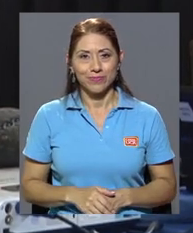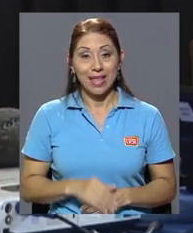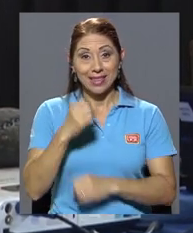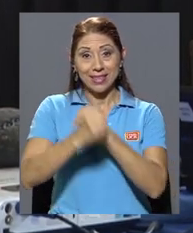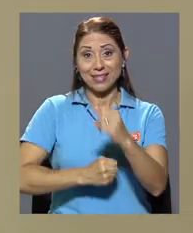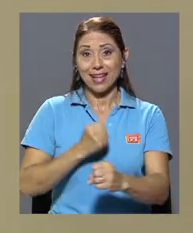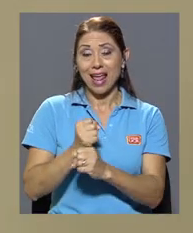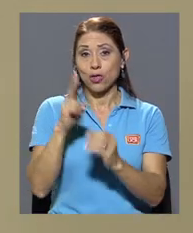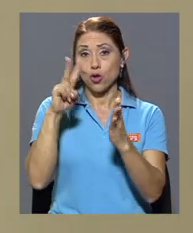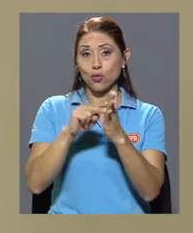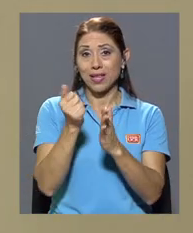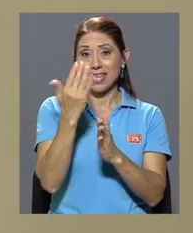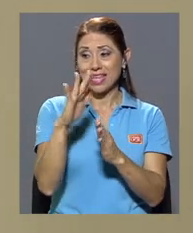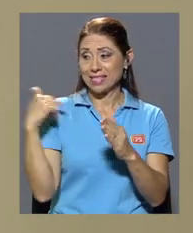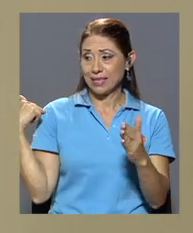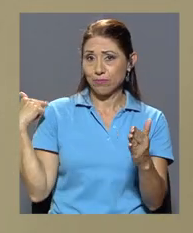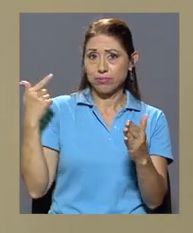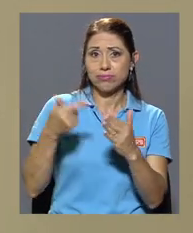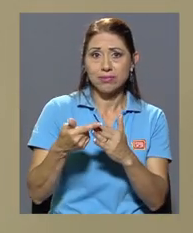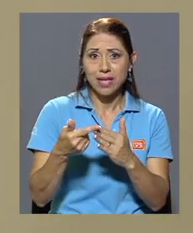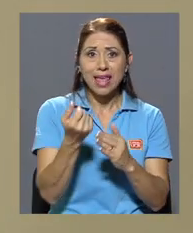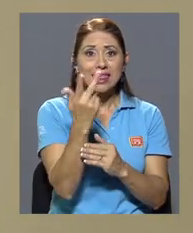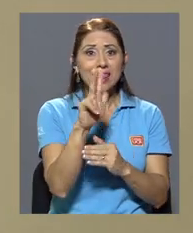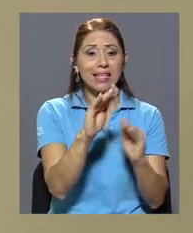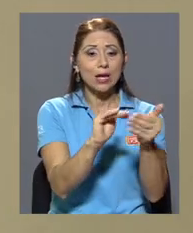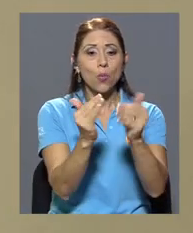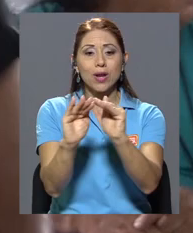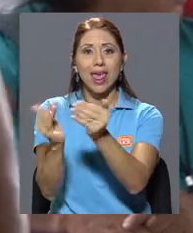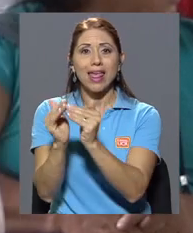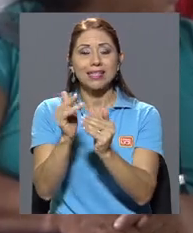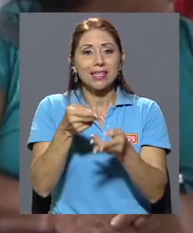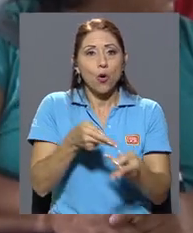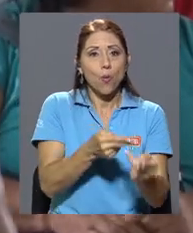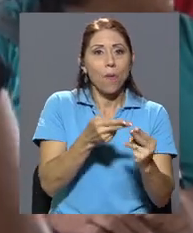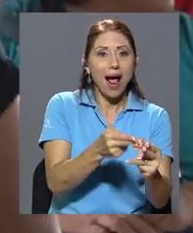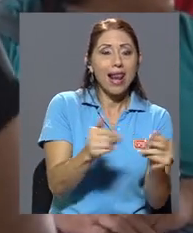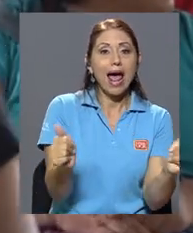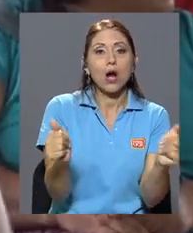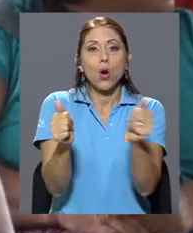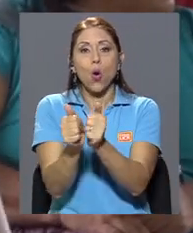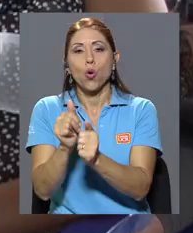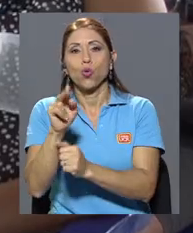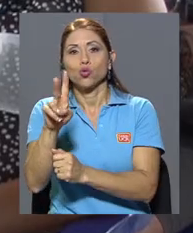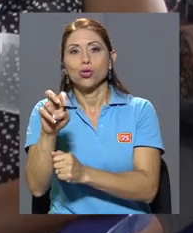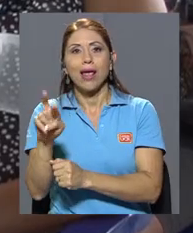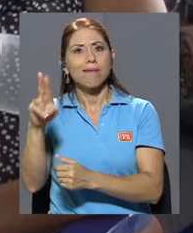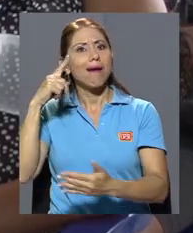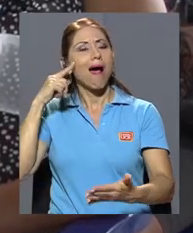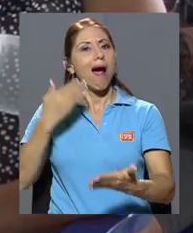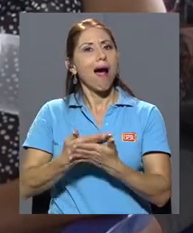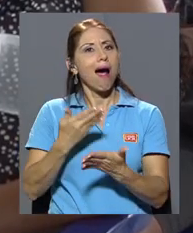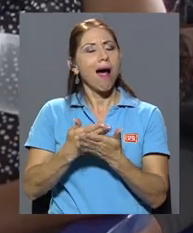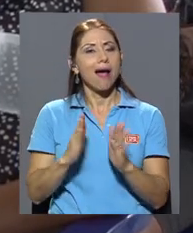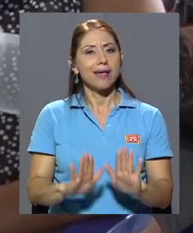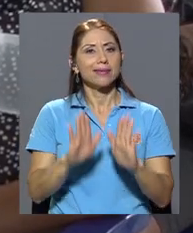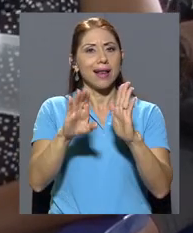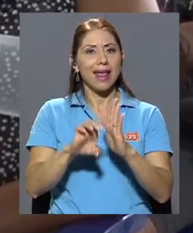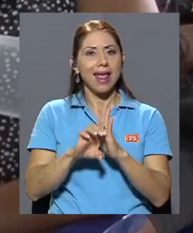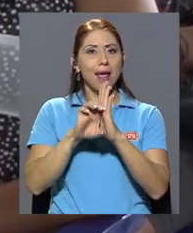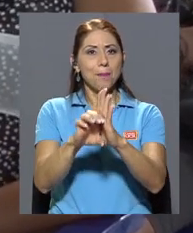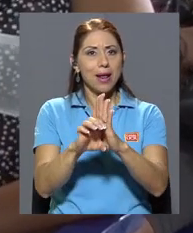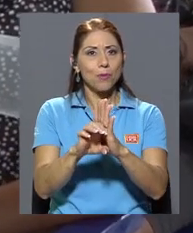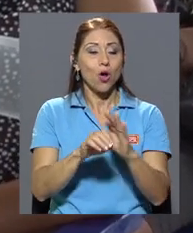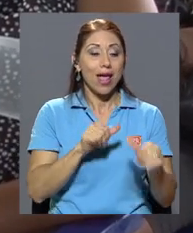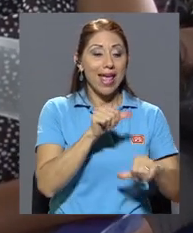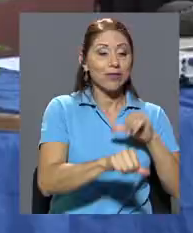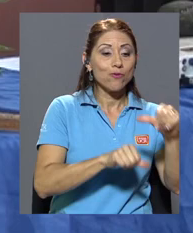Desde el año 2015, estas 13 comunidades de Opala y la UCR han demostrado que son un excelente ejemplo de lo que la unión